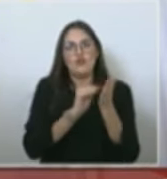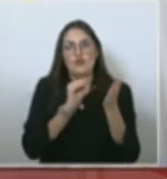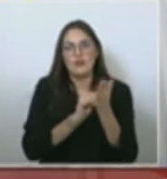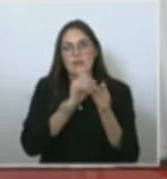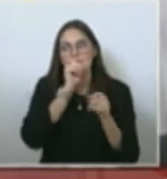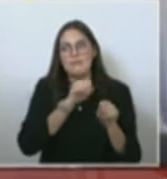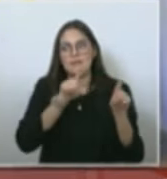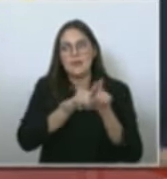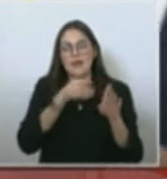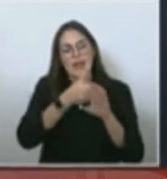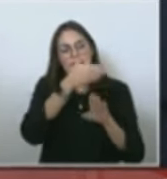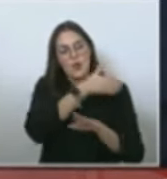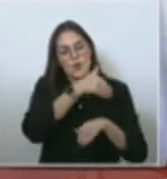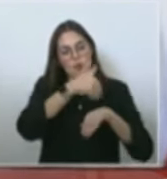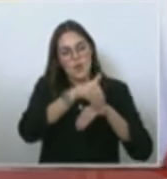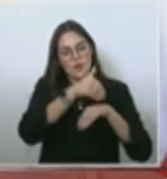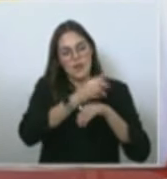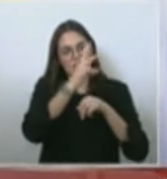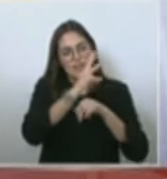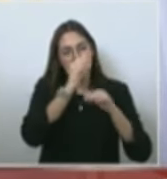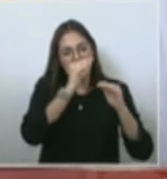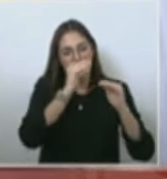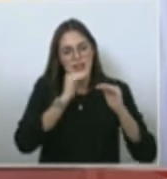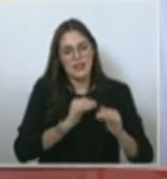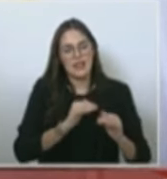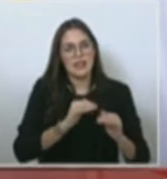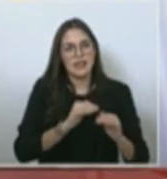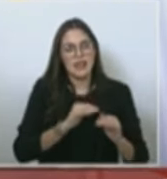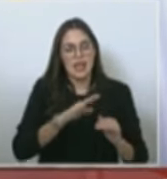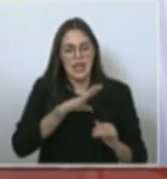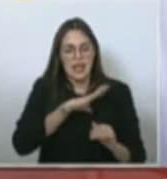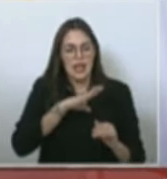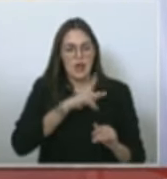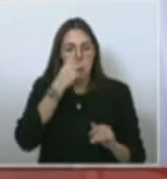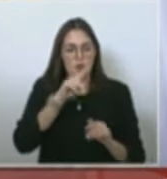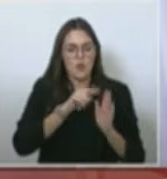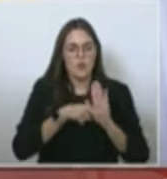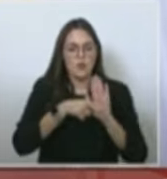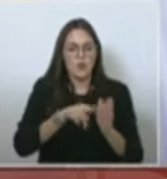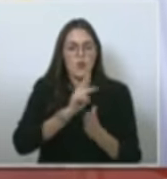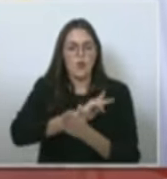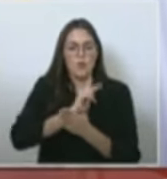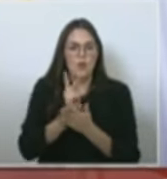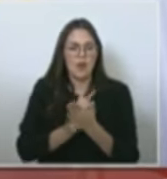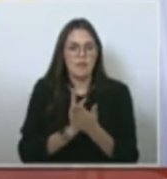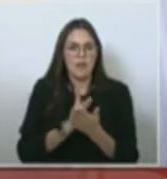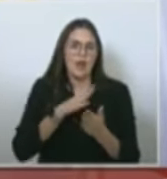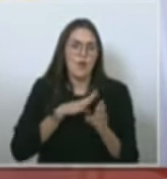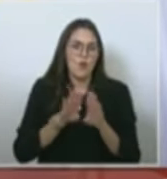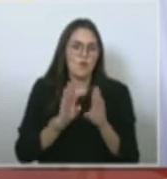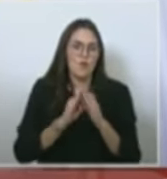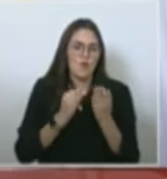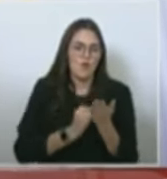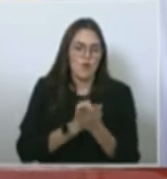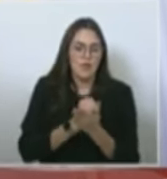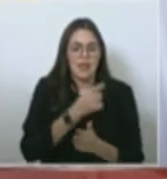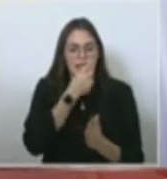3, de su declaración y su programa de acción, donde dice,